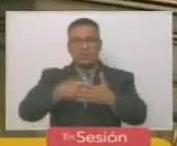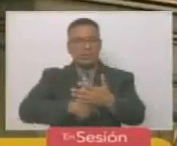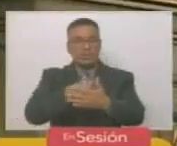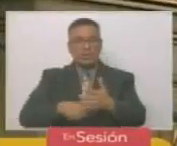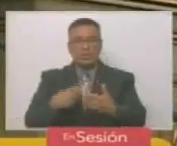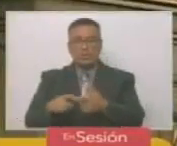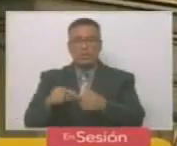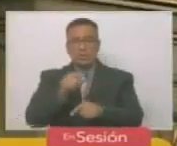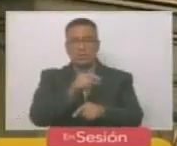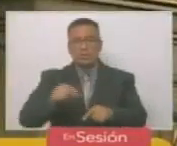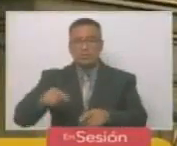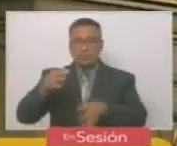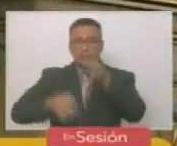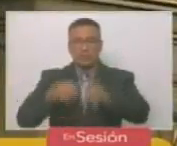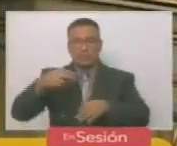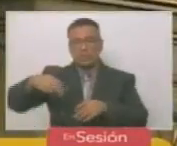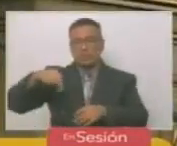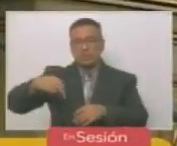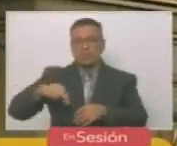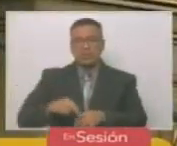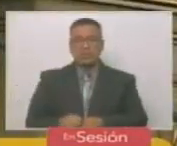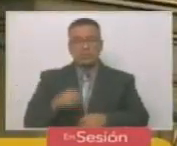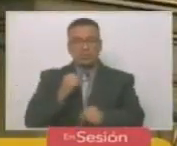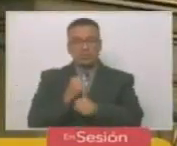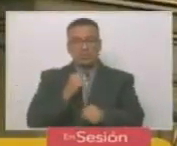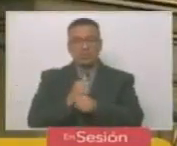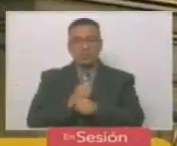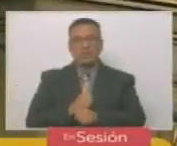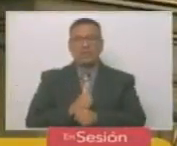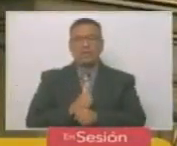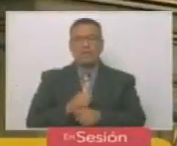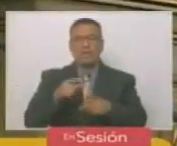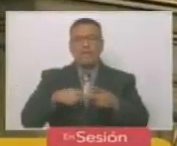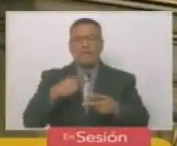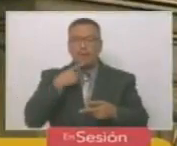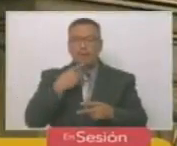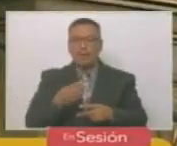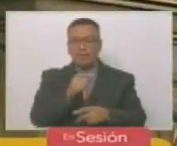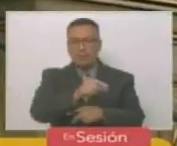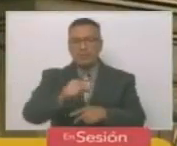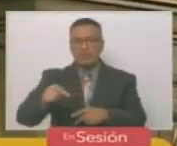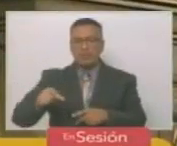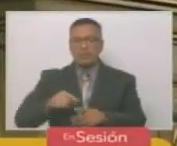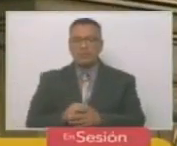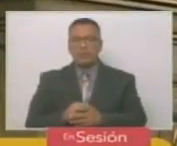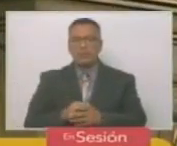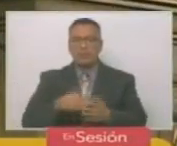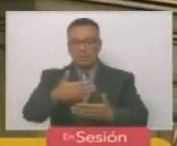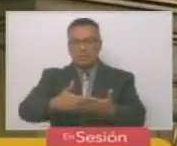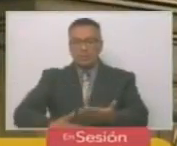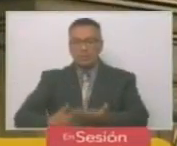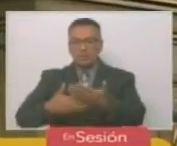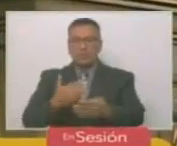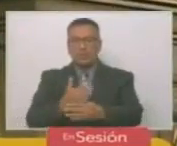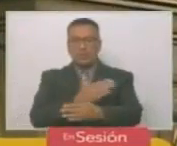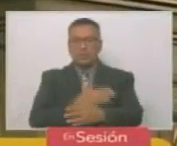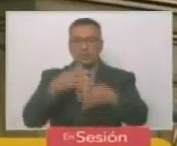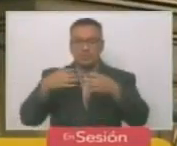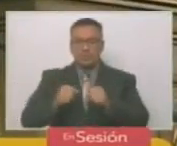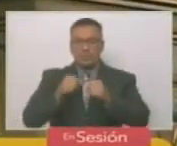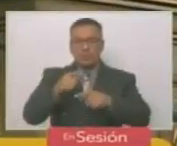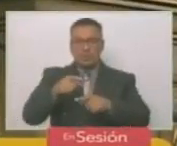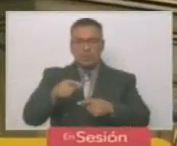cualquier persona jurídica o natural en funciones de emplear, exigir a las personas la presentación de antecedentes penales